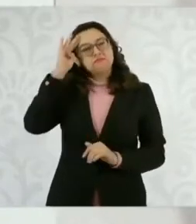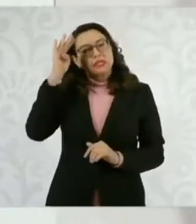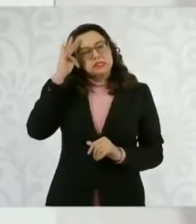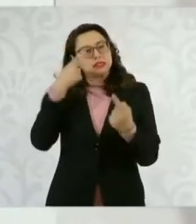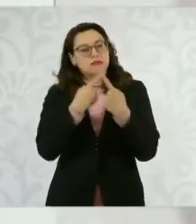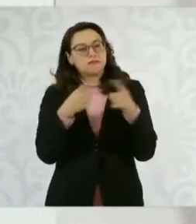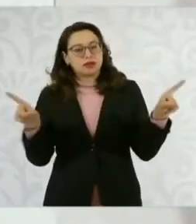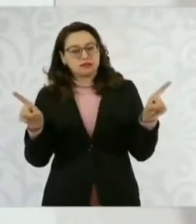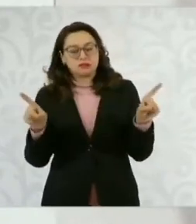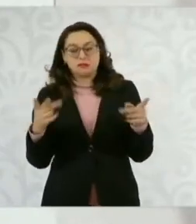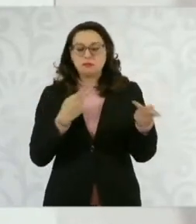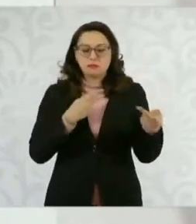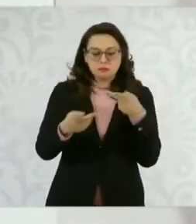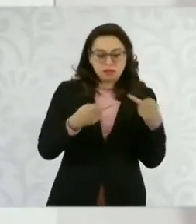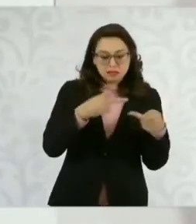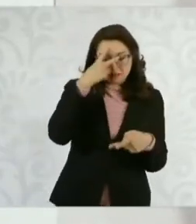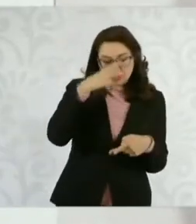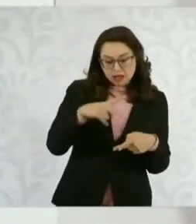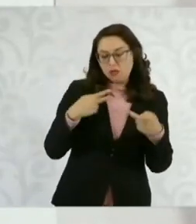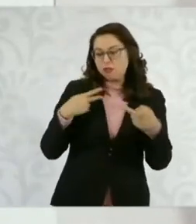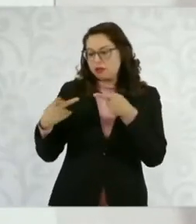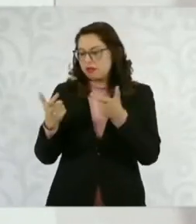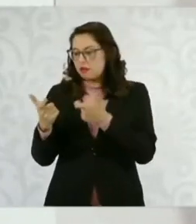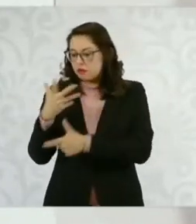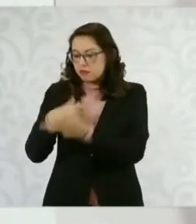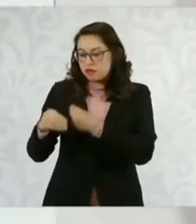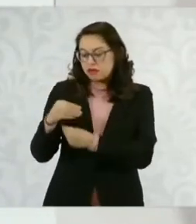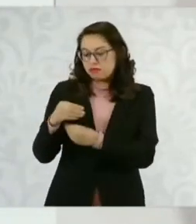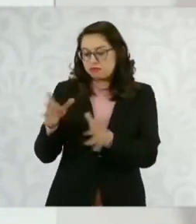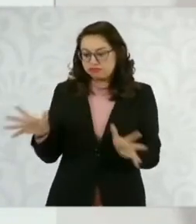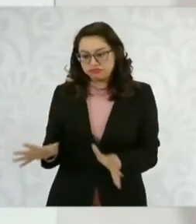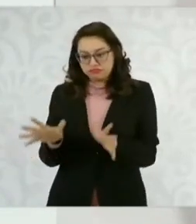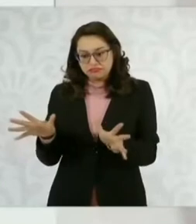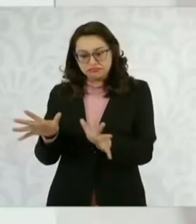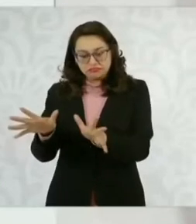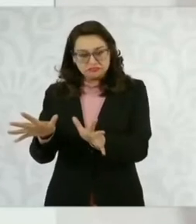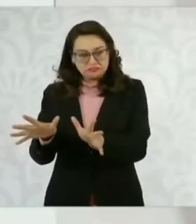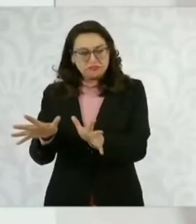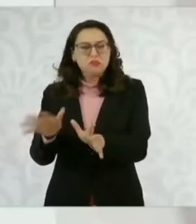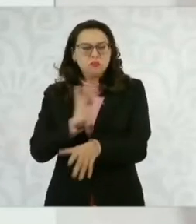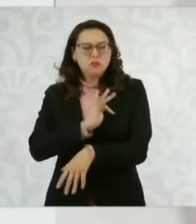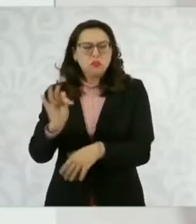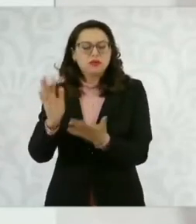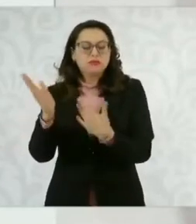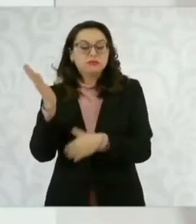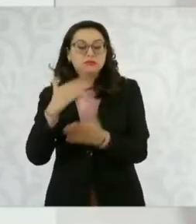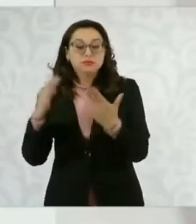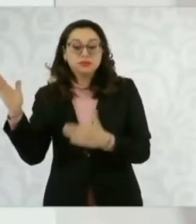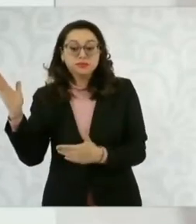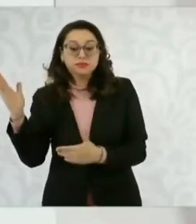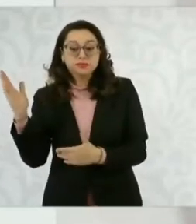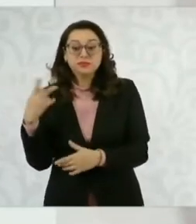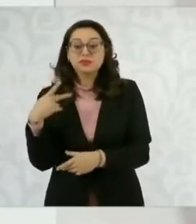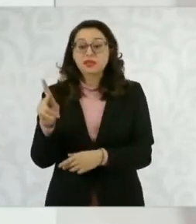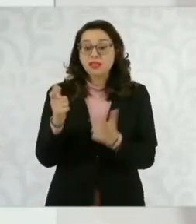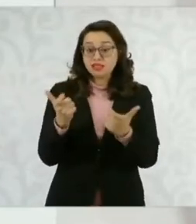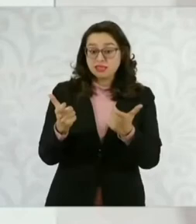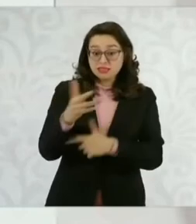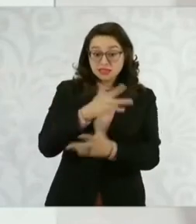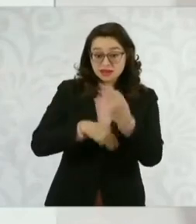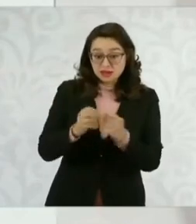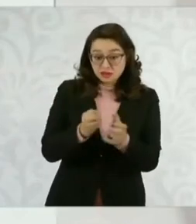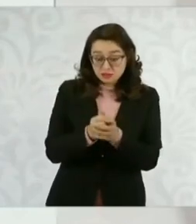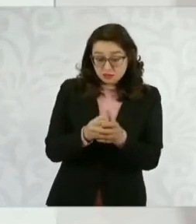crecimiento económico. Ahora, no es suficiente el crecimiento económico. Un país debe medirse no solamente por